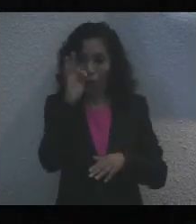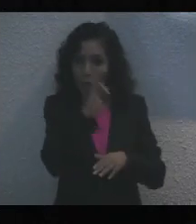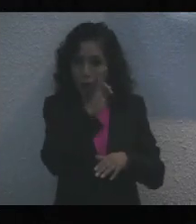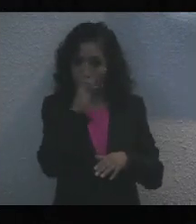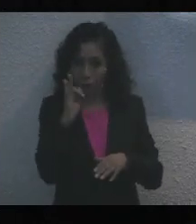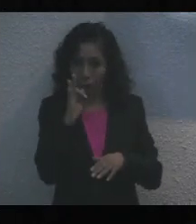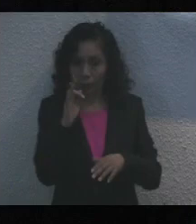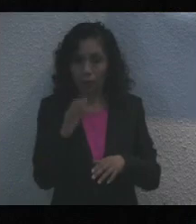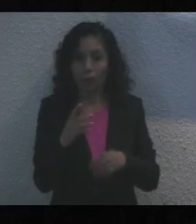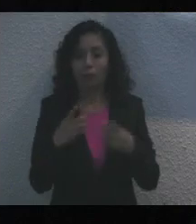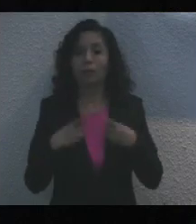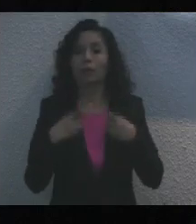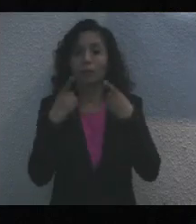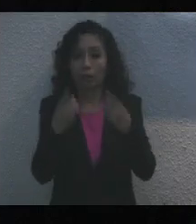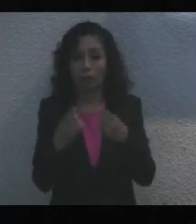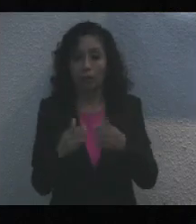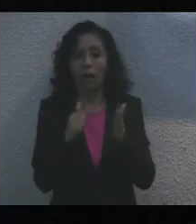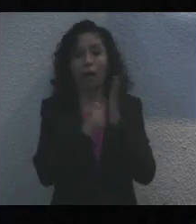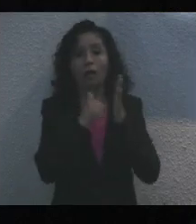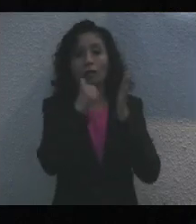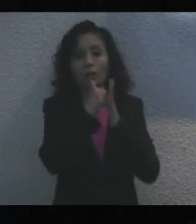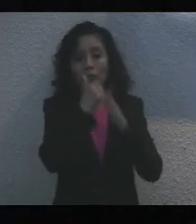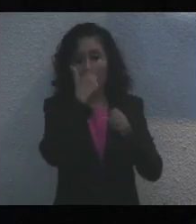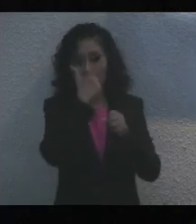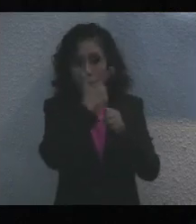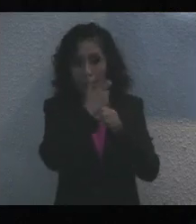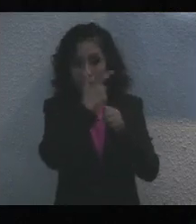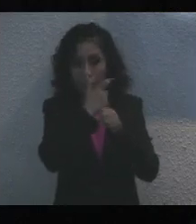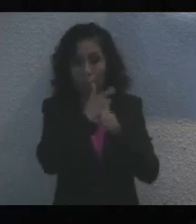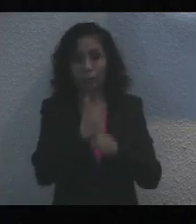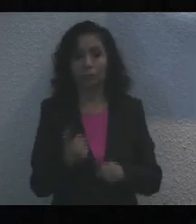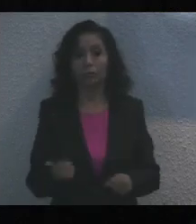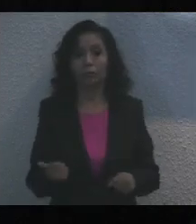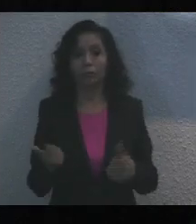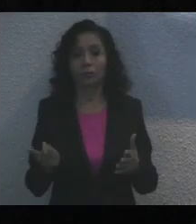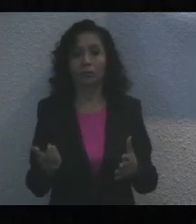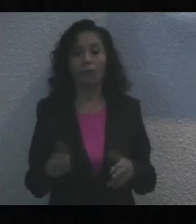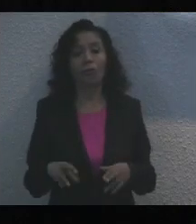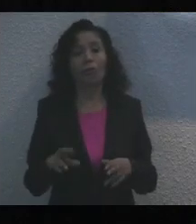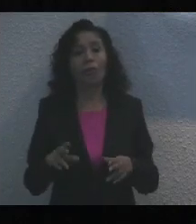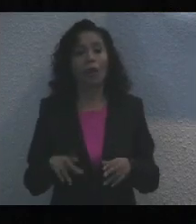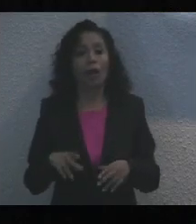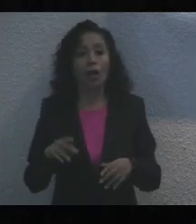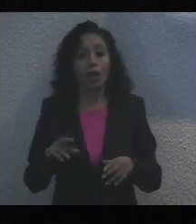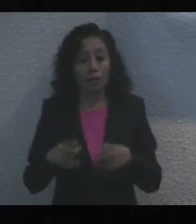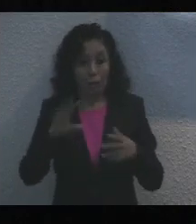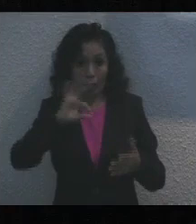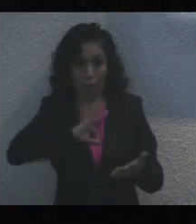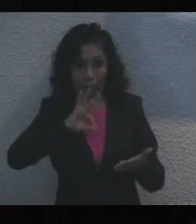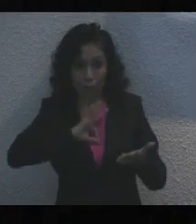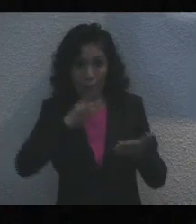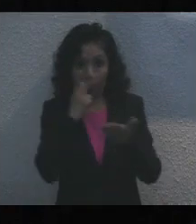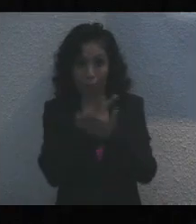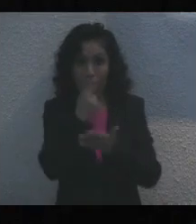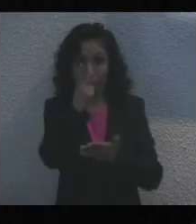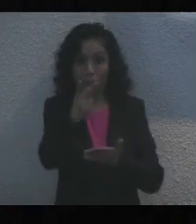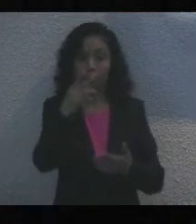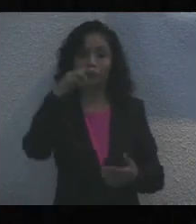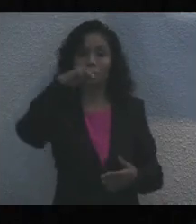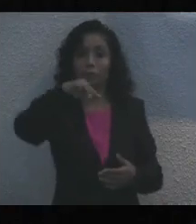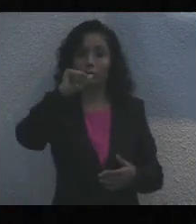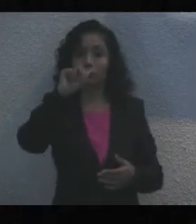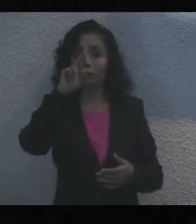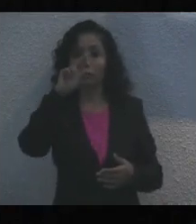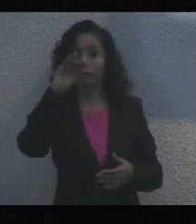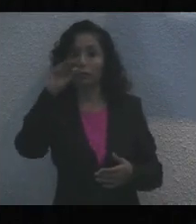entrega. Artículo 7. La entrega a la medalla al mérito distinguida quintanarroense María Cristina